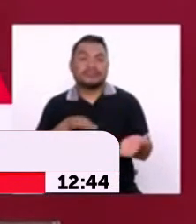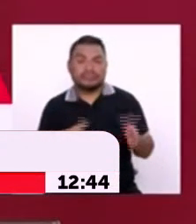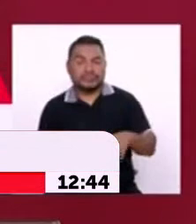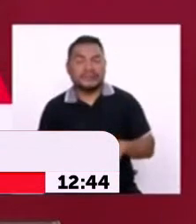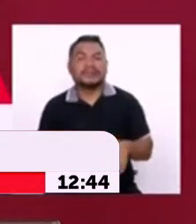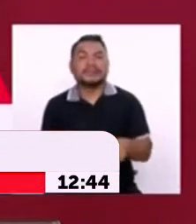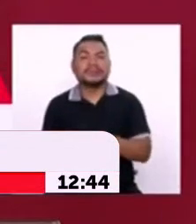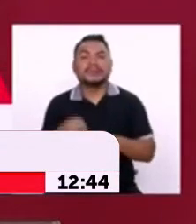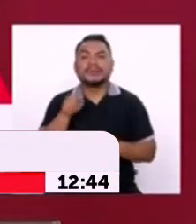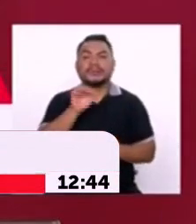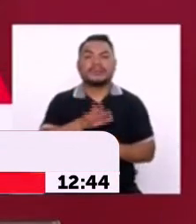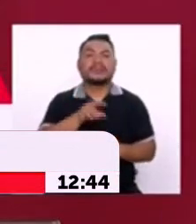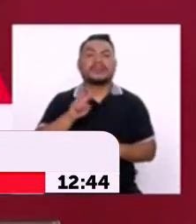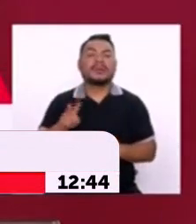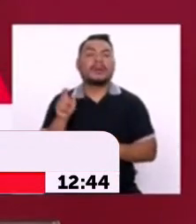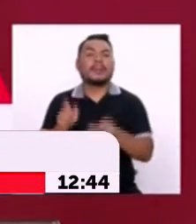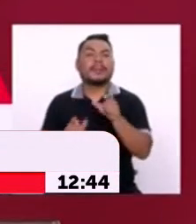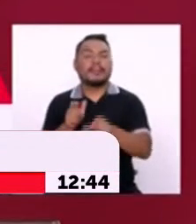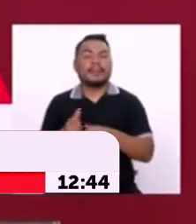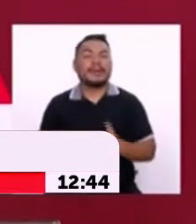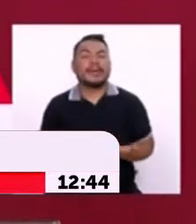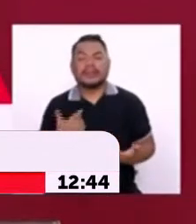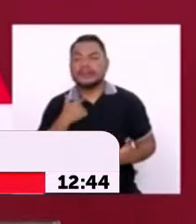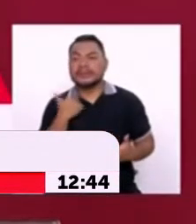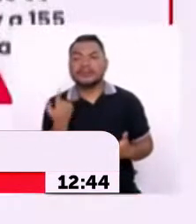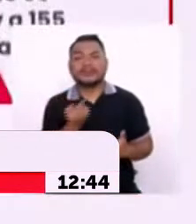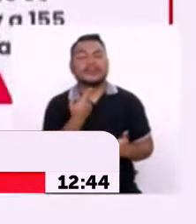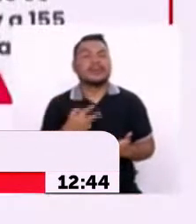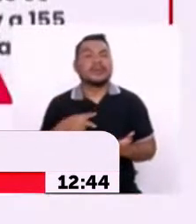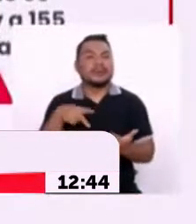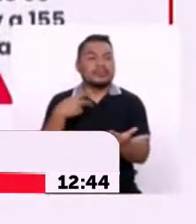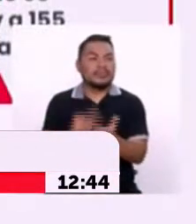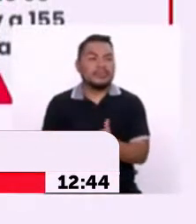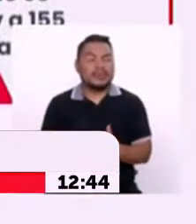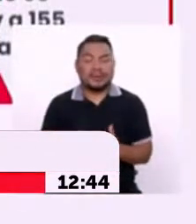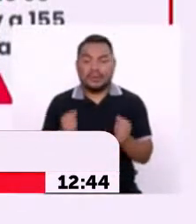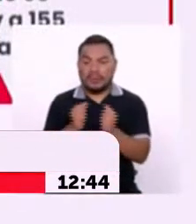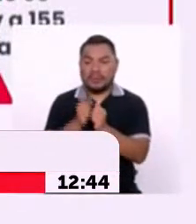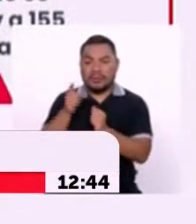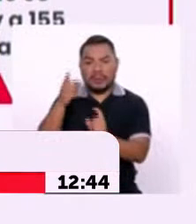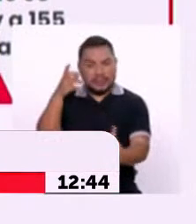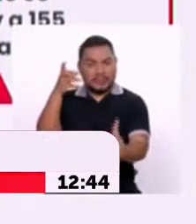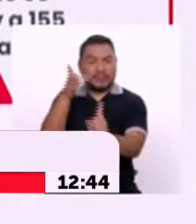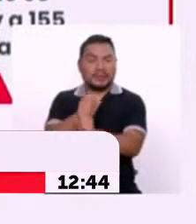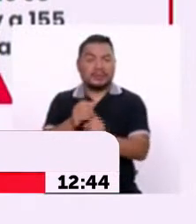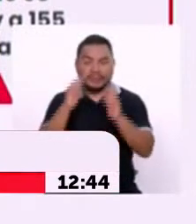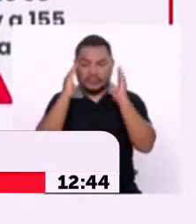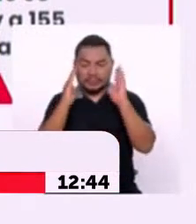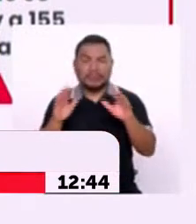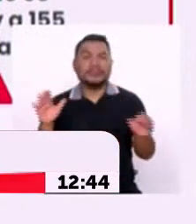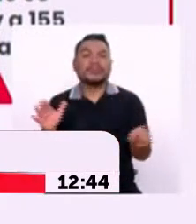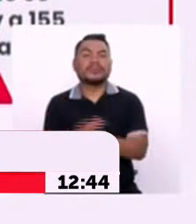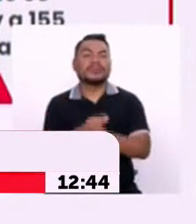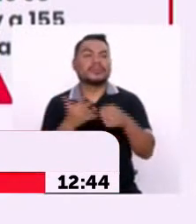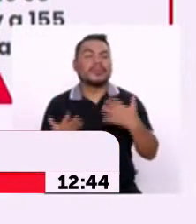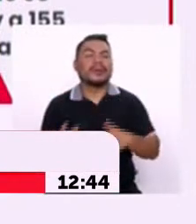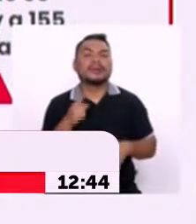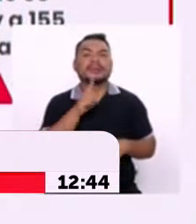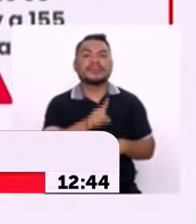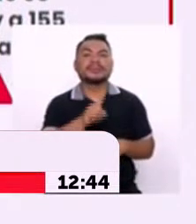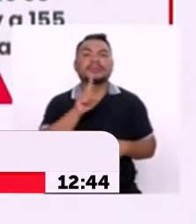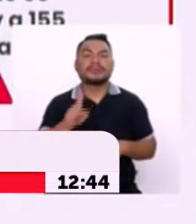personas fallecidas y a 52 personas heridas de gravedad. Con ello se logró atender a un total